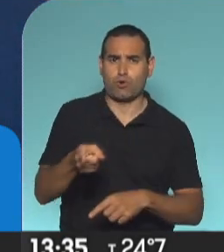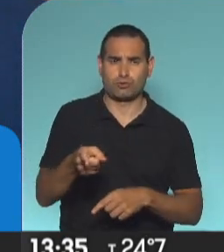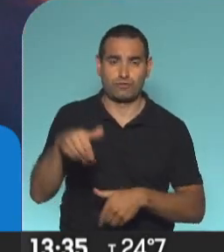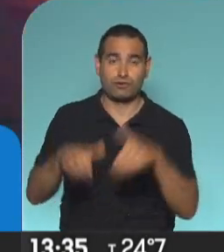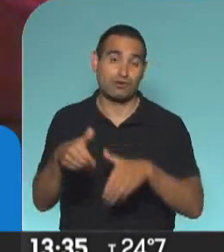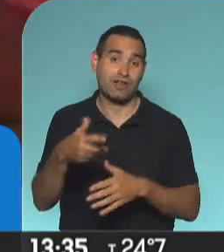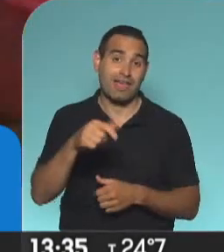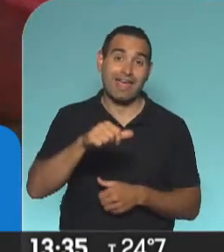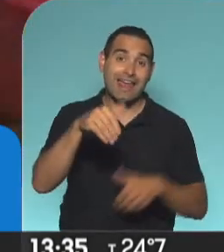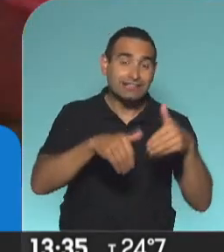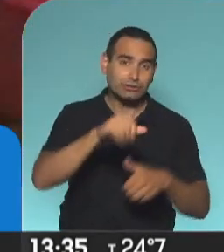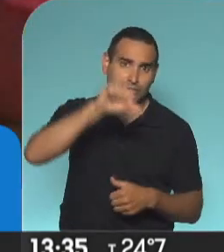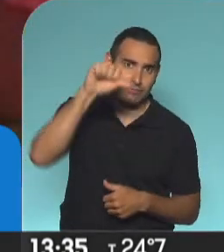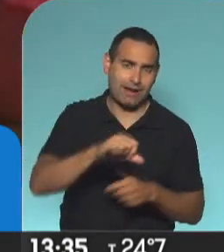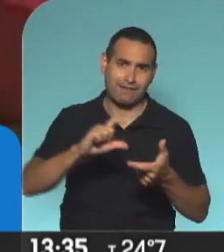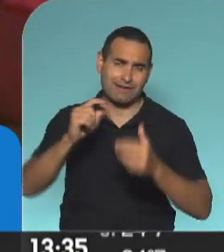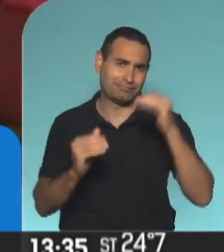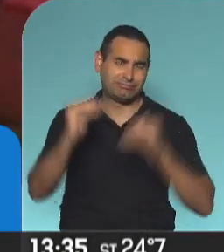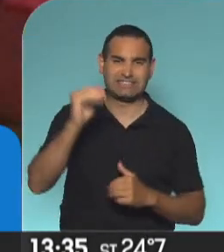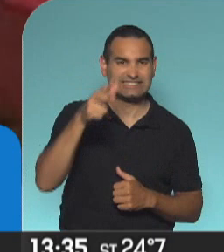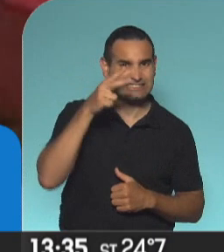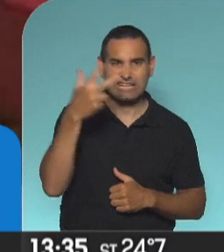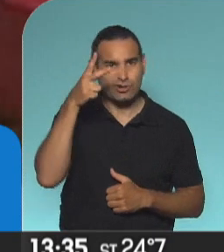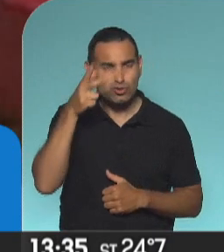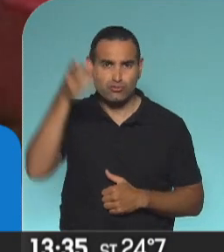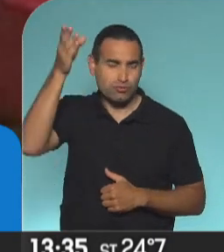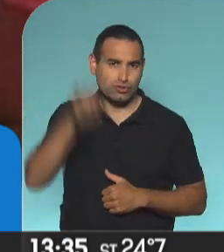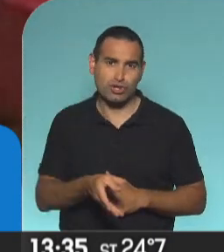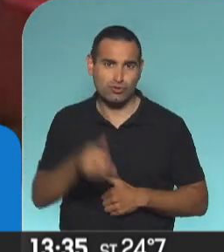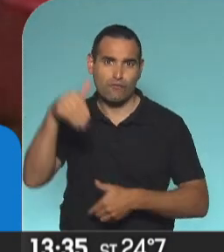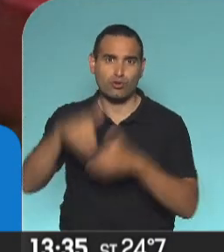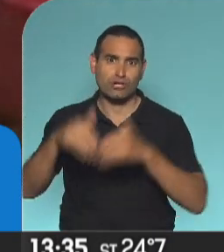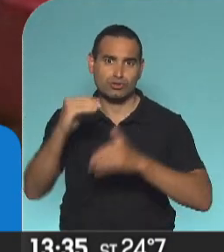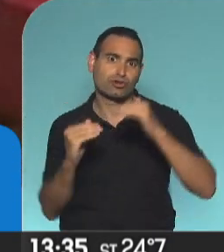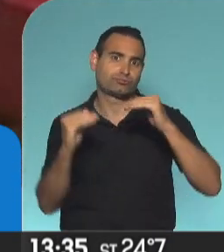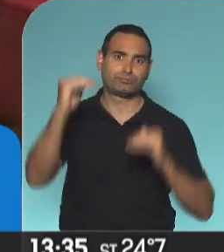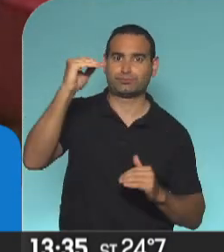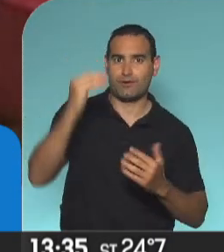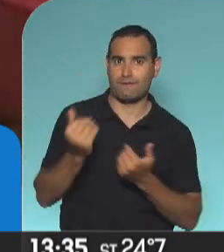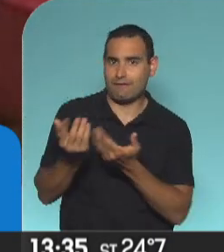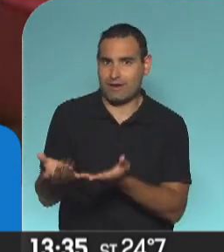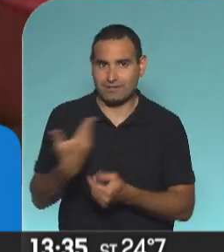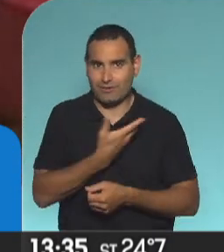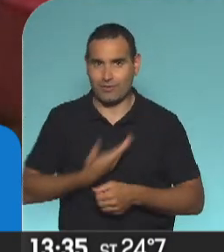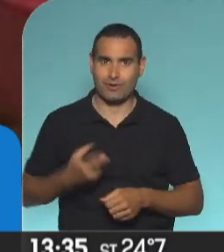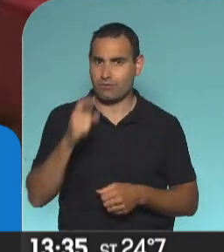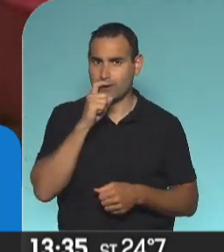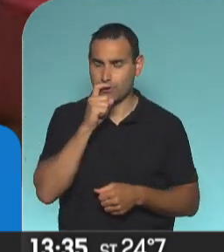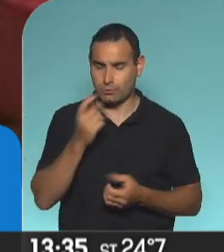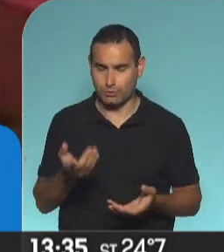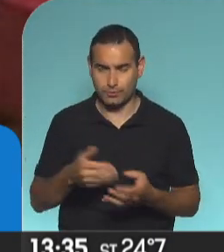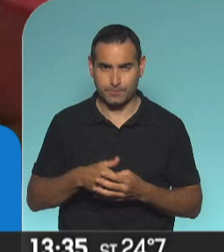perdió las elecciones de una manera abrumadora, 68% aproximadamente estamos hablando, lo cual hace